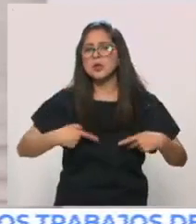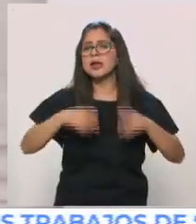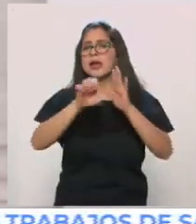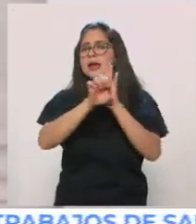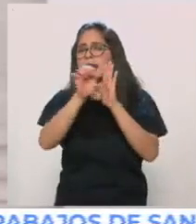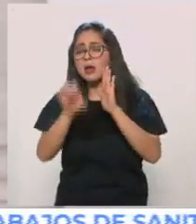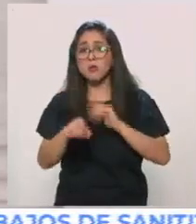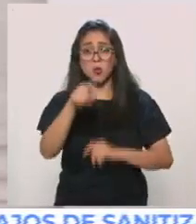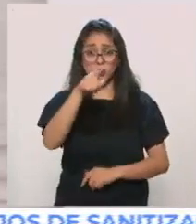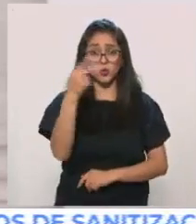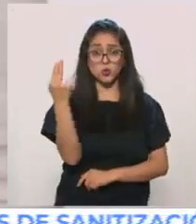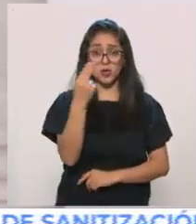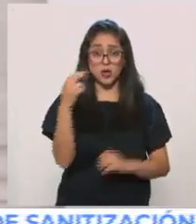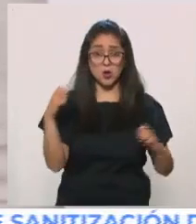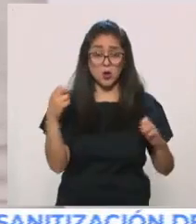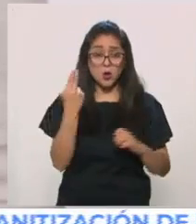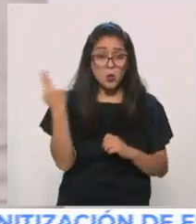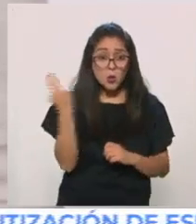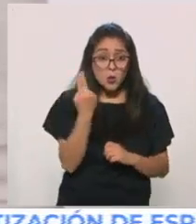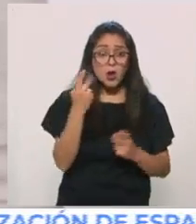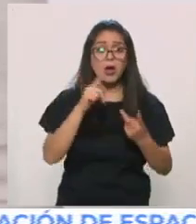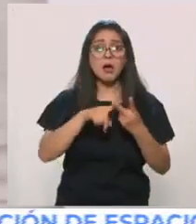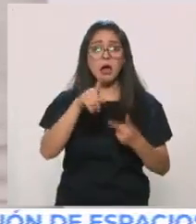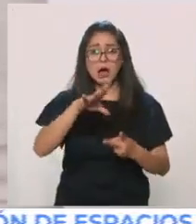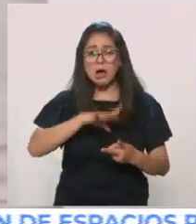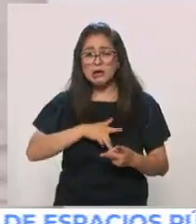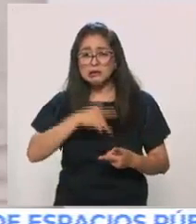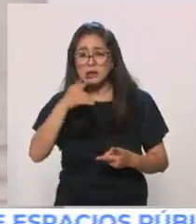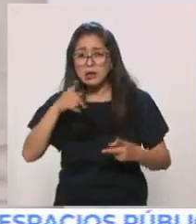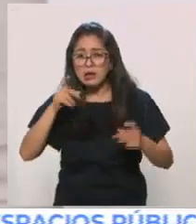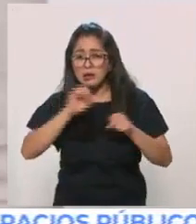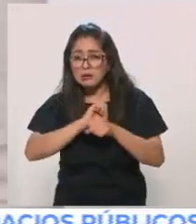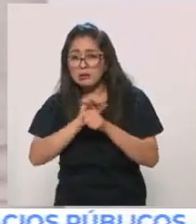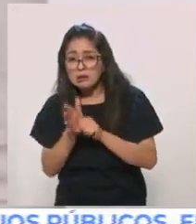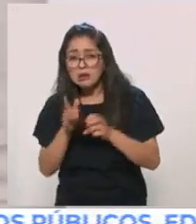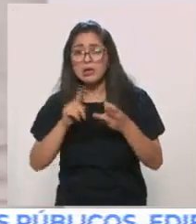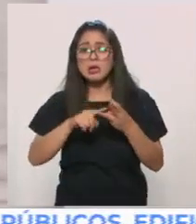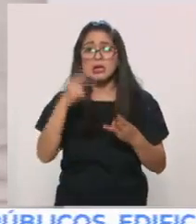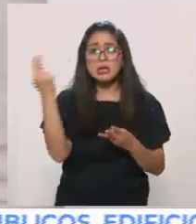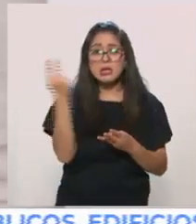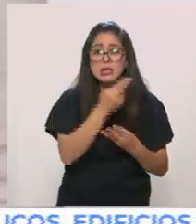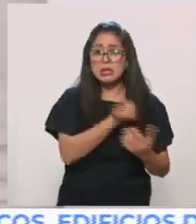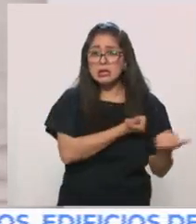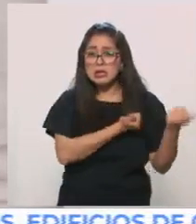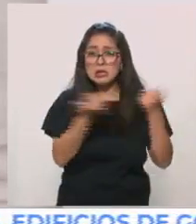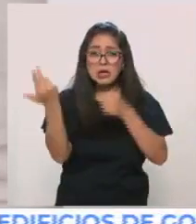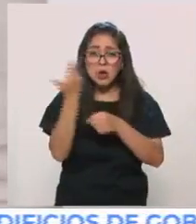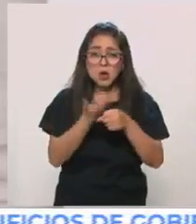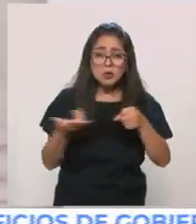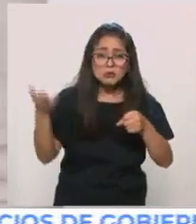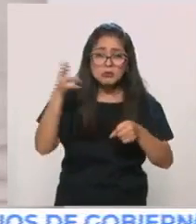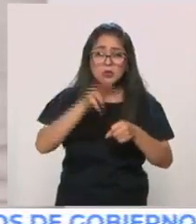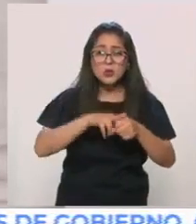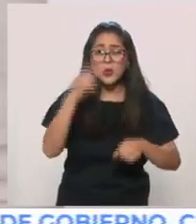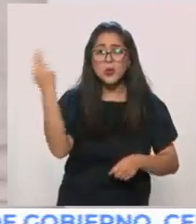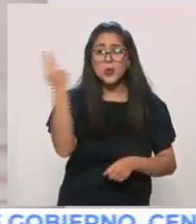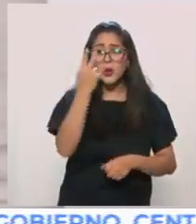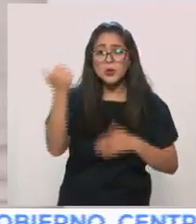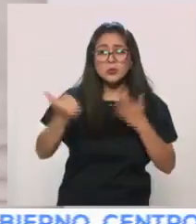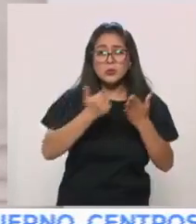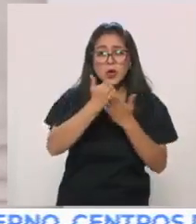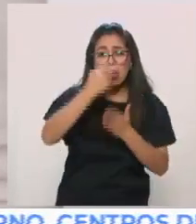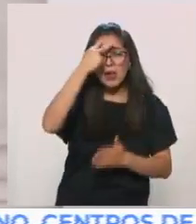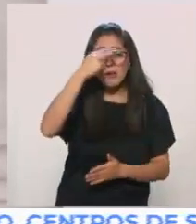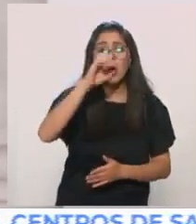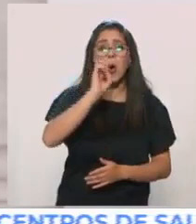caso urgente? ¿Tiene síntomas asociados a COVID-19? ¿Necesita trasladarse a un hospital por urgencia en la Ciudad de México o